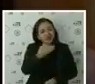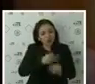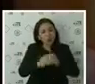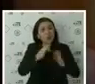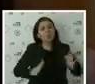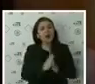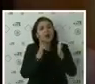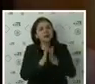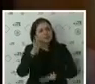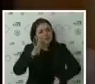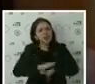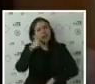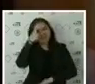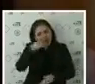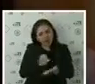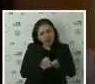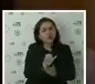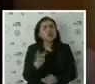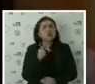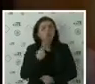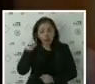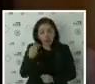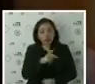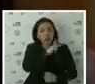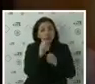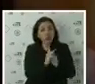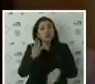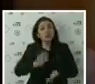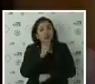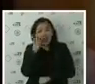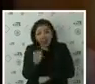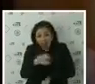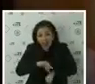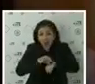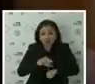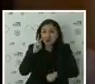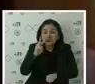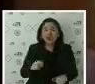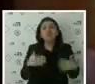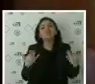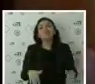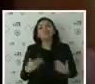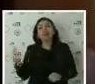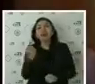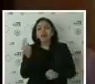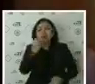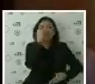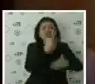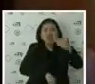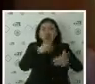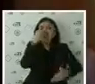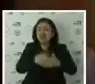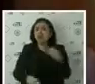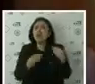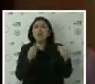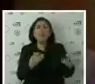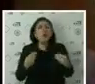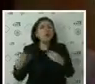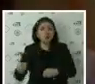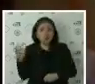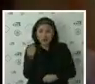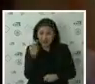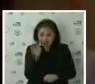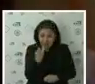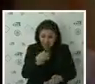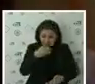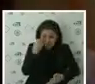participar activamente en las decisiones políticas del país, porque esta realidad nos dice que hay grandes carencias. Por supuesto,